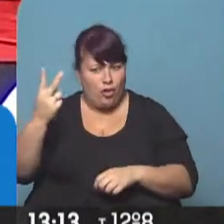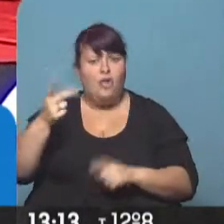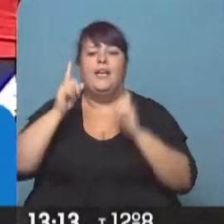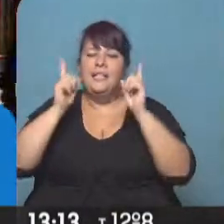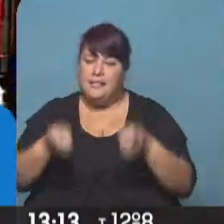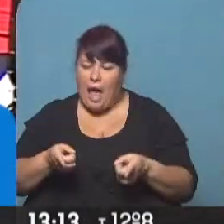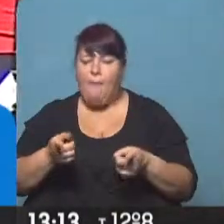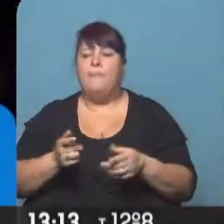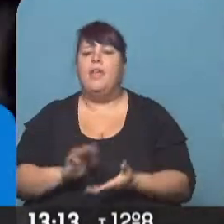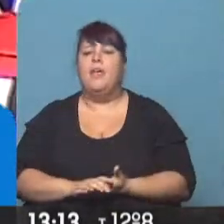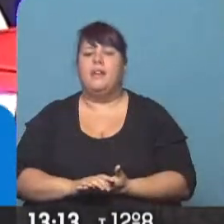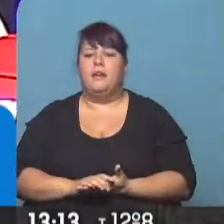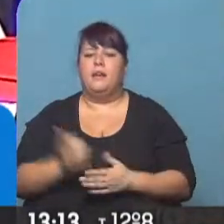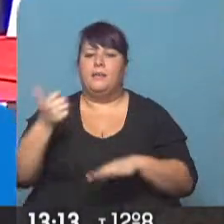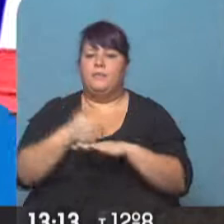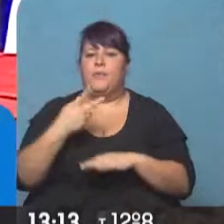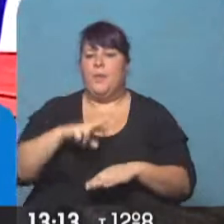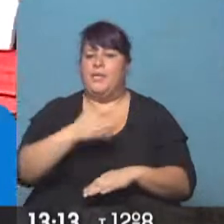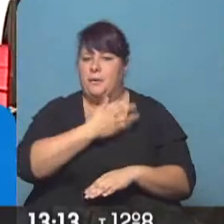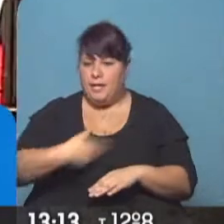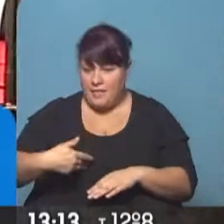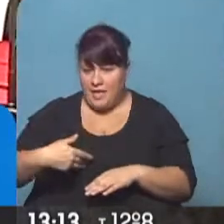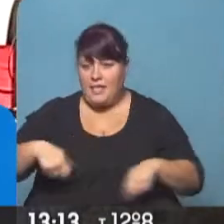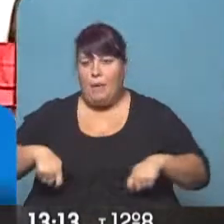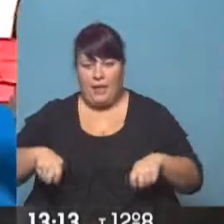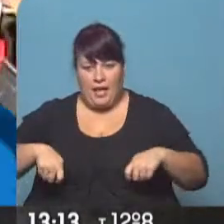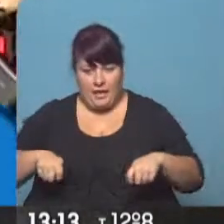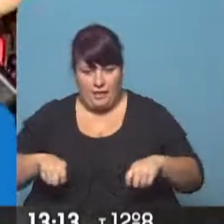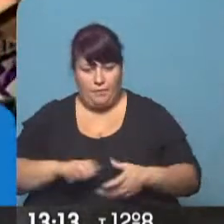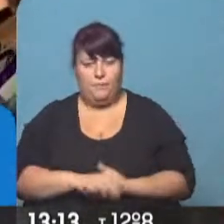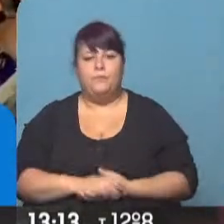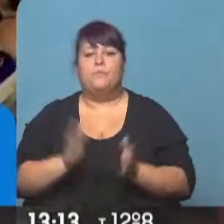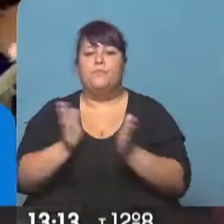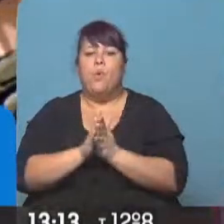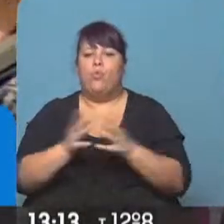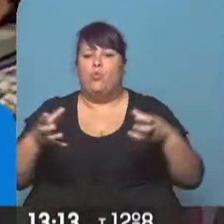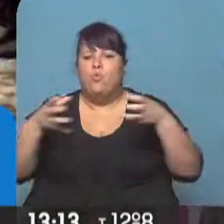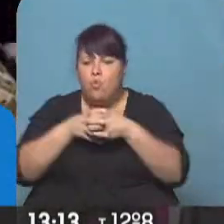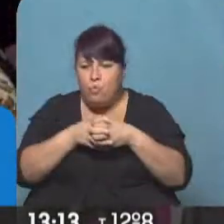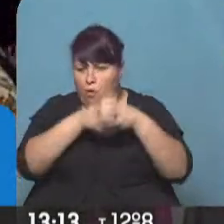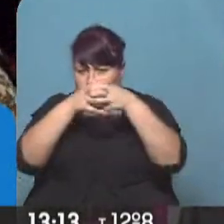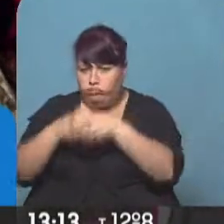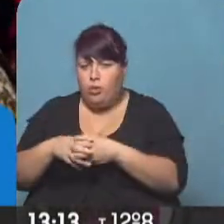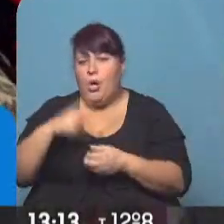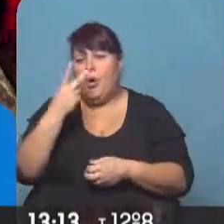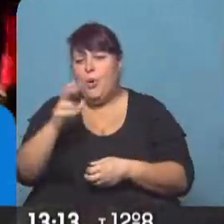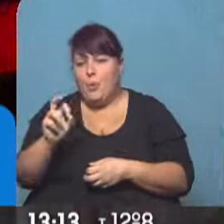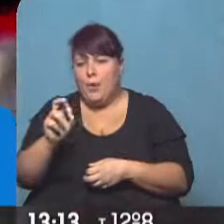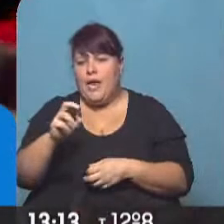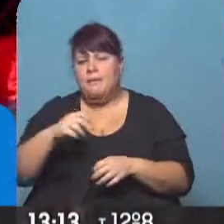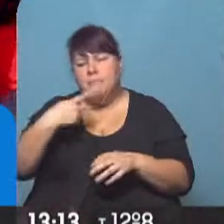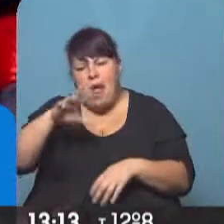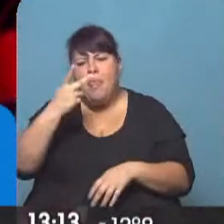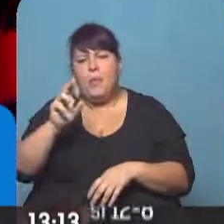que también va a participar la vicepresidenta Gabriela Michetti. Junto a la comitiva, como decíamos, de unos 20, más de